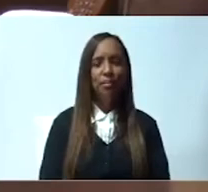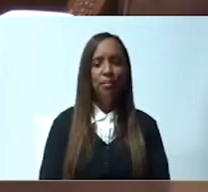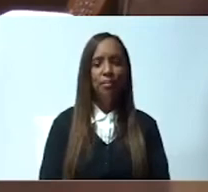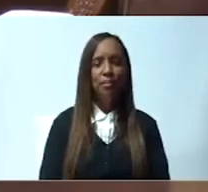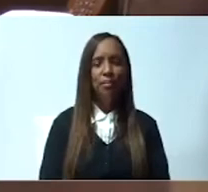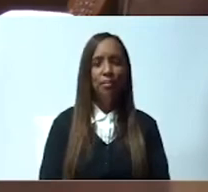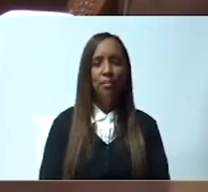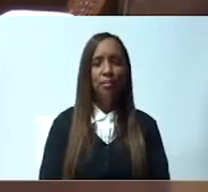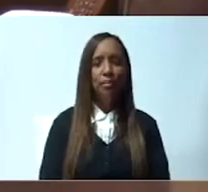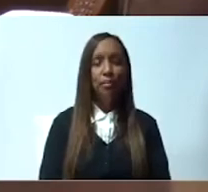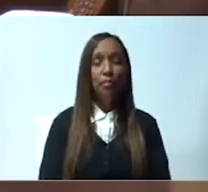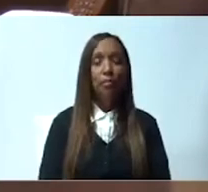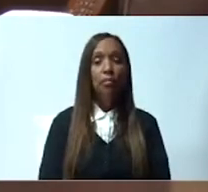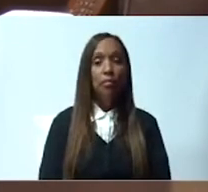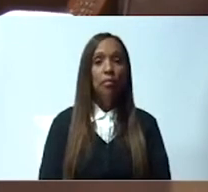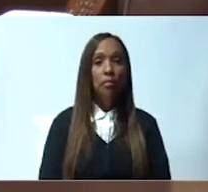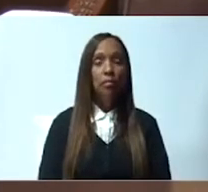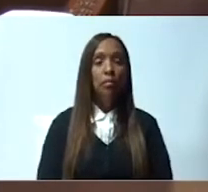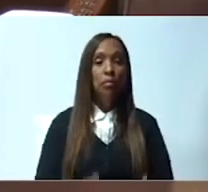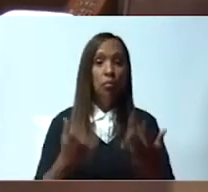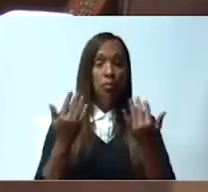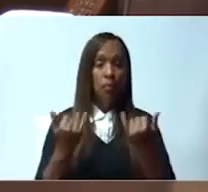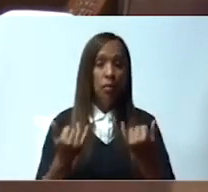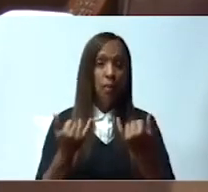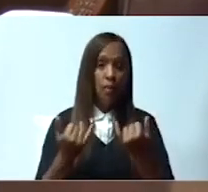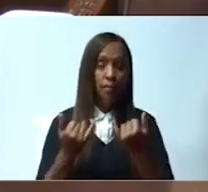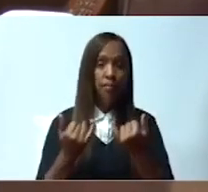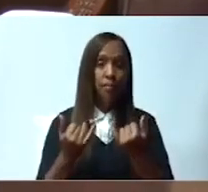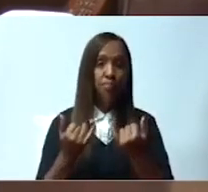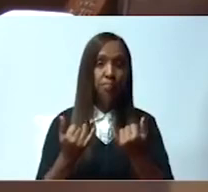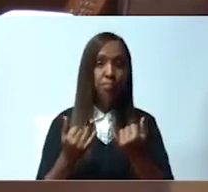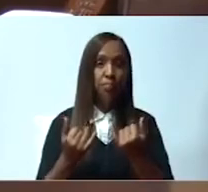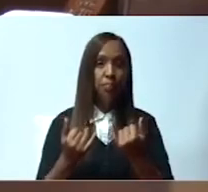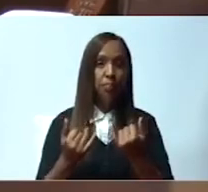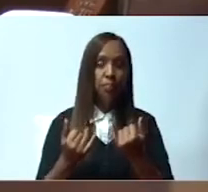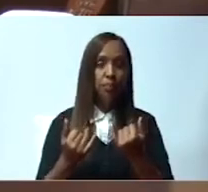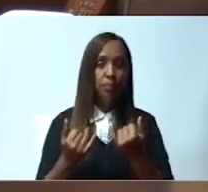Hay una modificación. No paga.